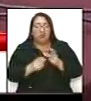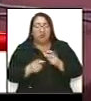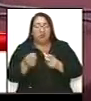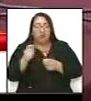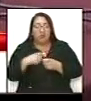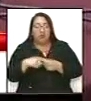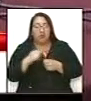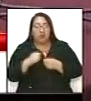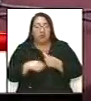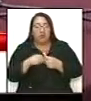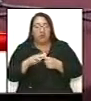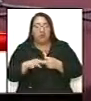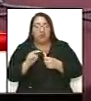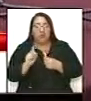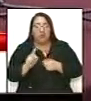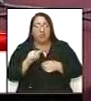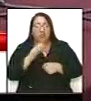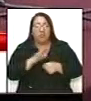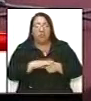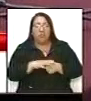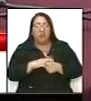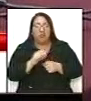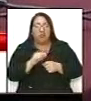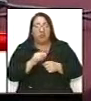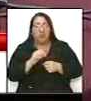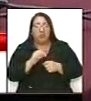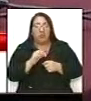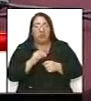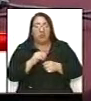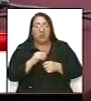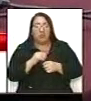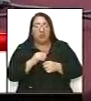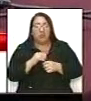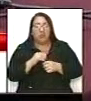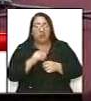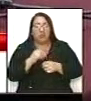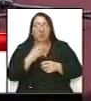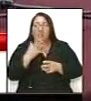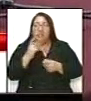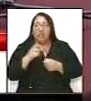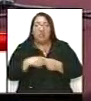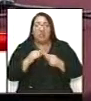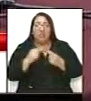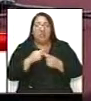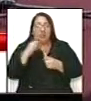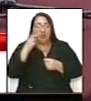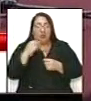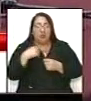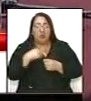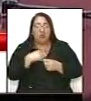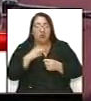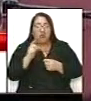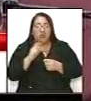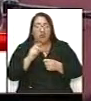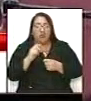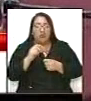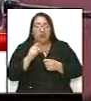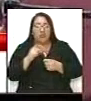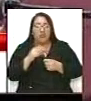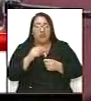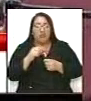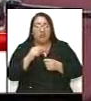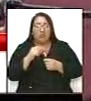en el año 21 ya tiene que estar comprometida con ese partido político. Obviamente no estamos cercenando lo